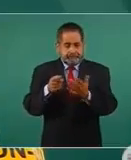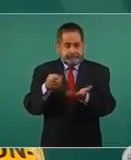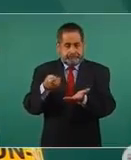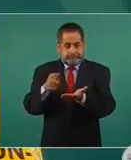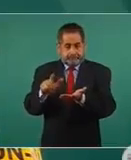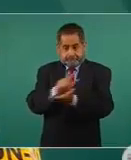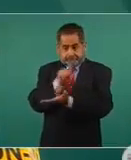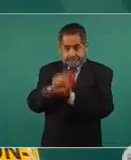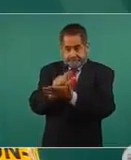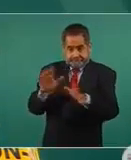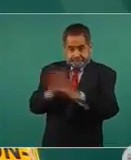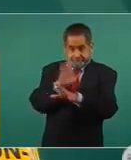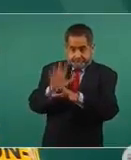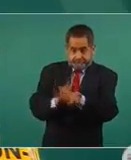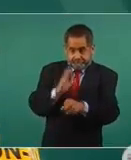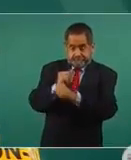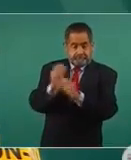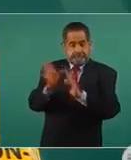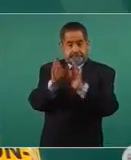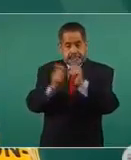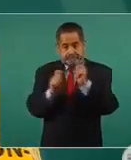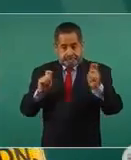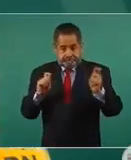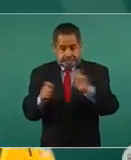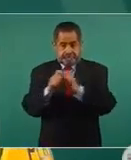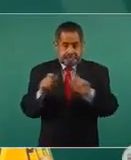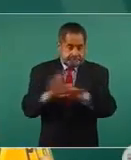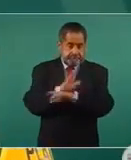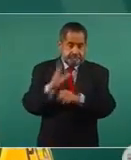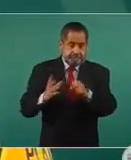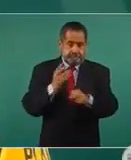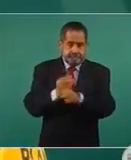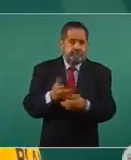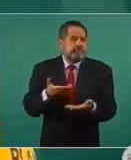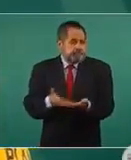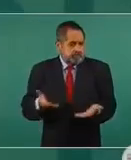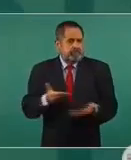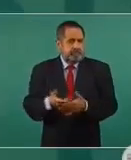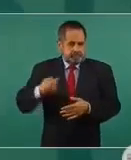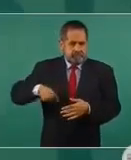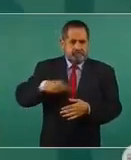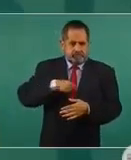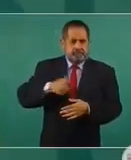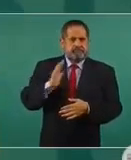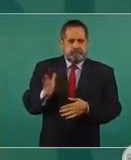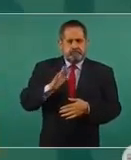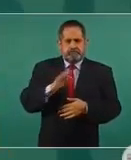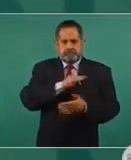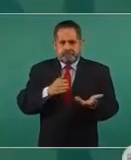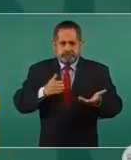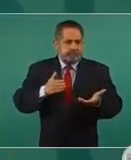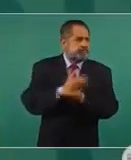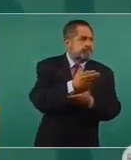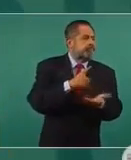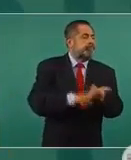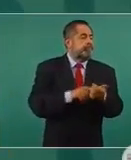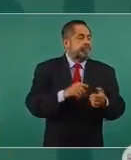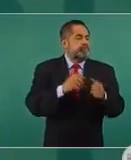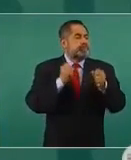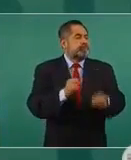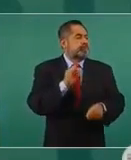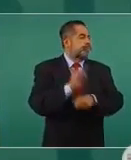modificación en la Constitución, en nuestra Constitución, pues tenemos la oportunidad de participar en el ámbito de la